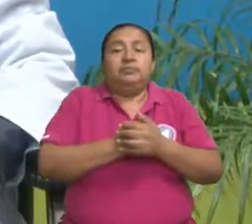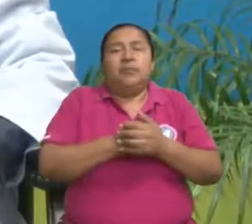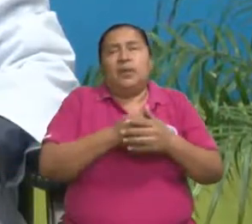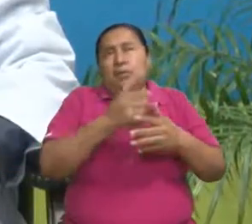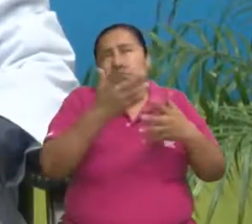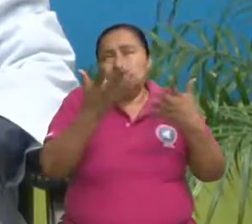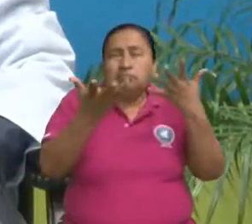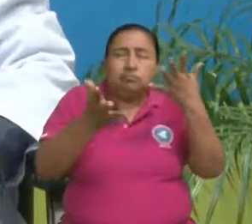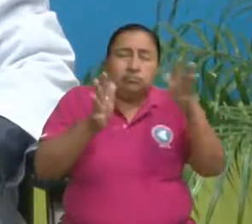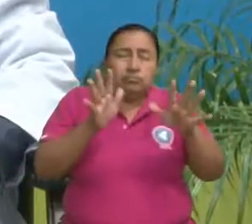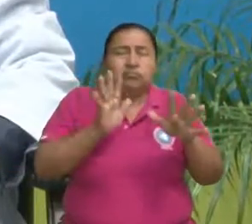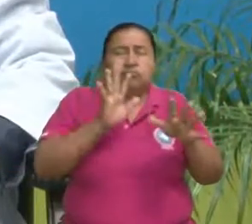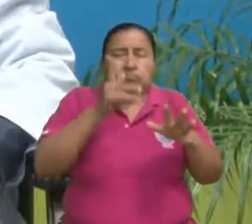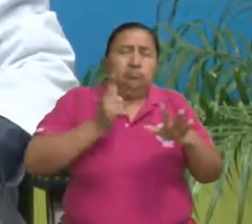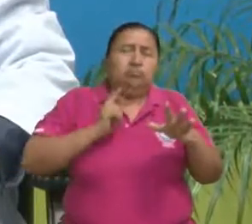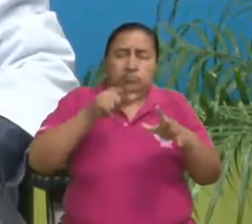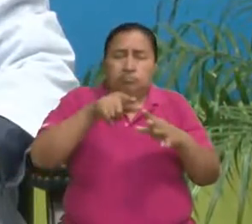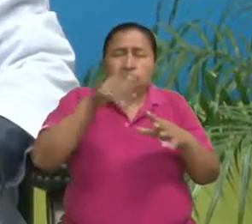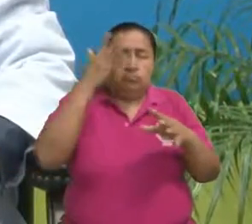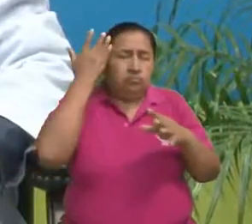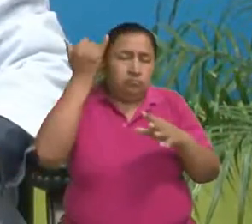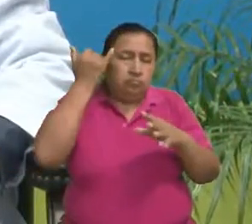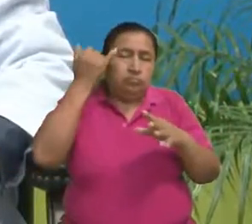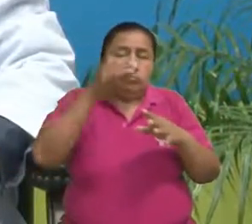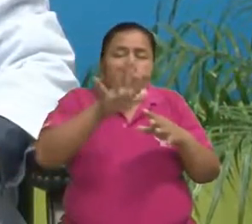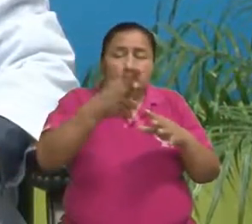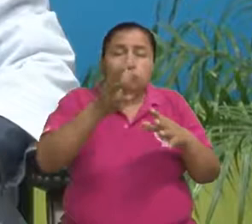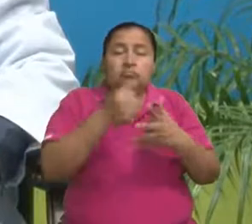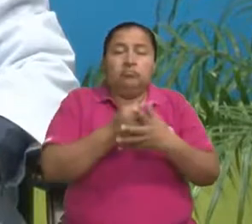o menos, para que tengas una idea,